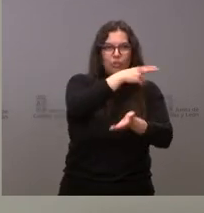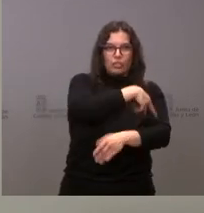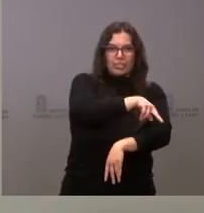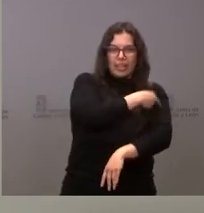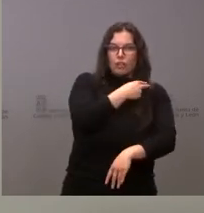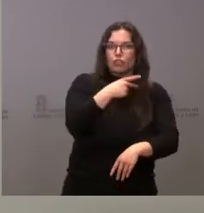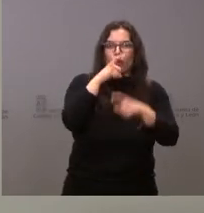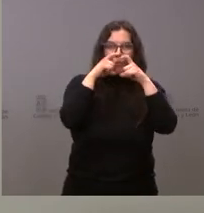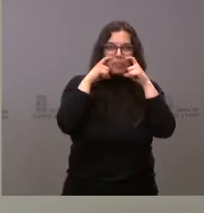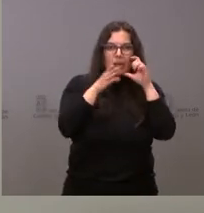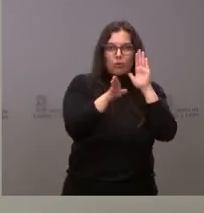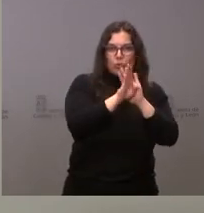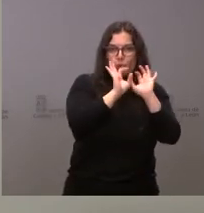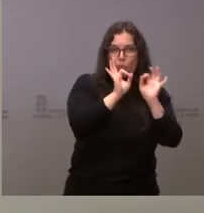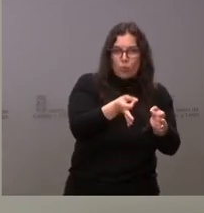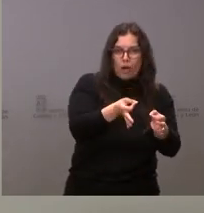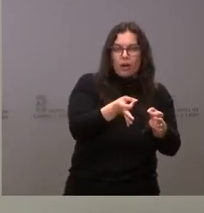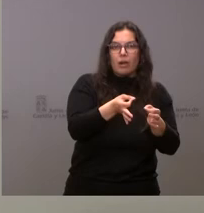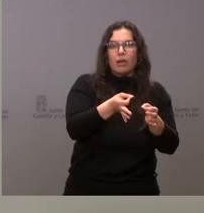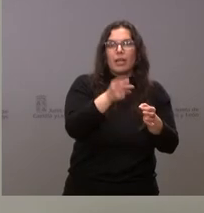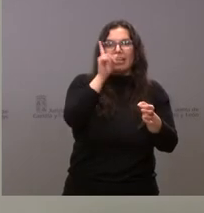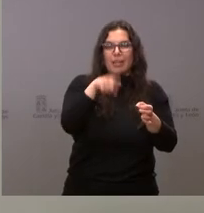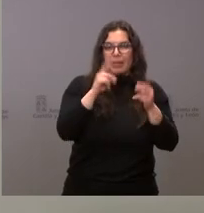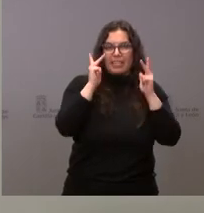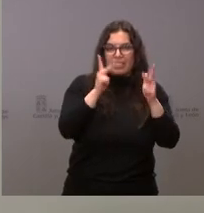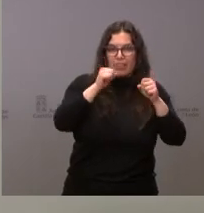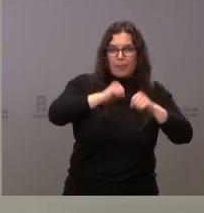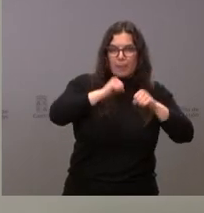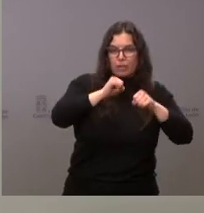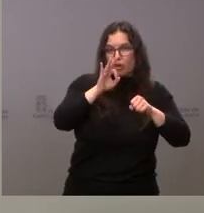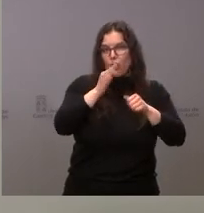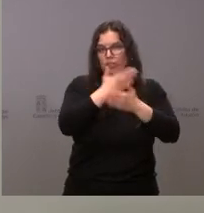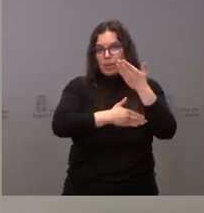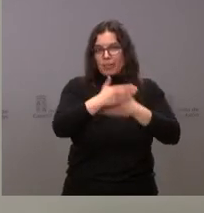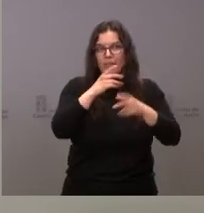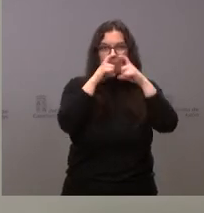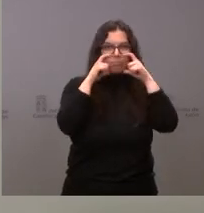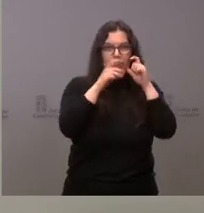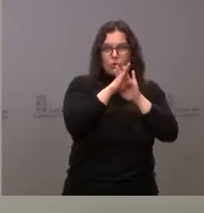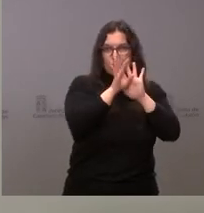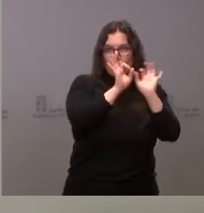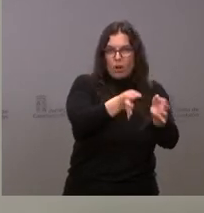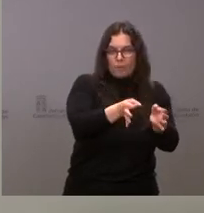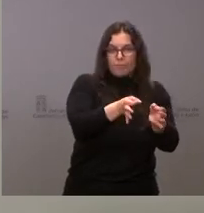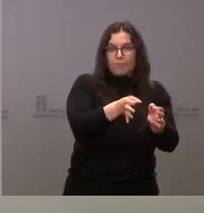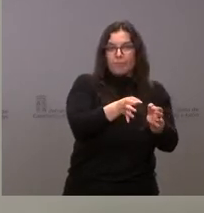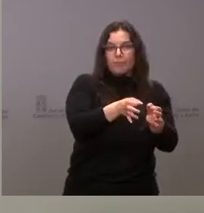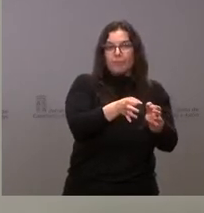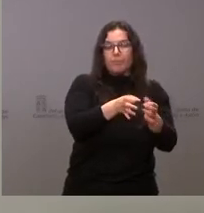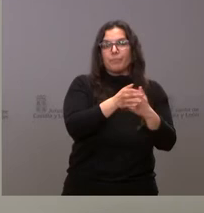centros sanitarios y en los centros sanitarios de personas mayores o personas con discapacidad las residencias en definitiva